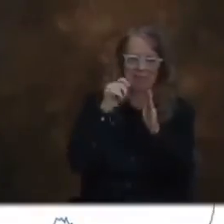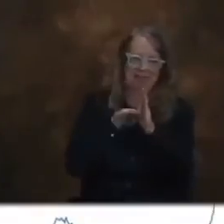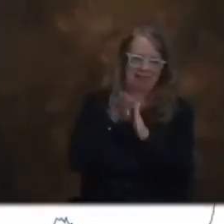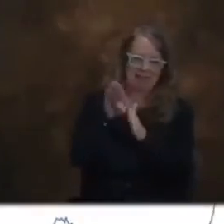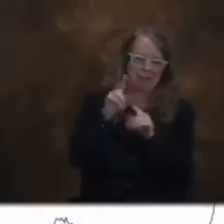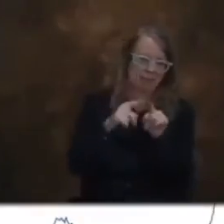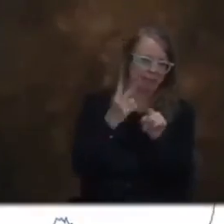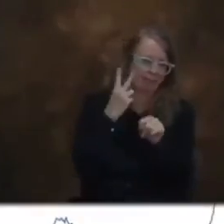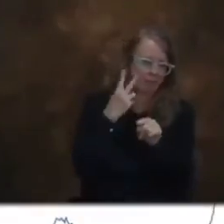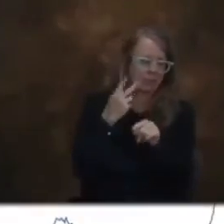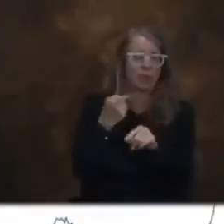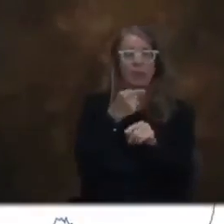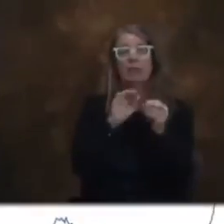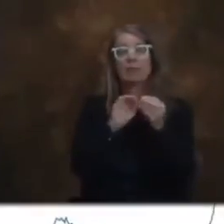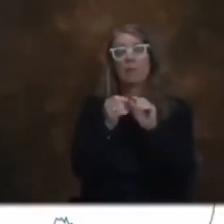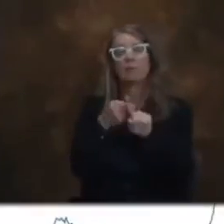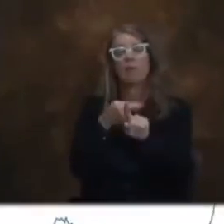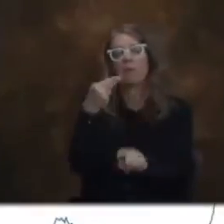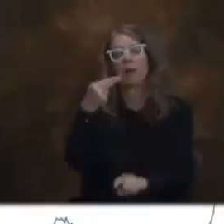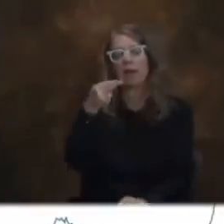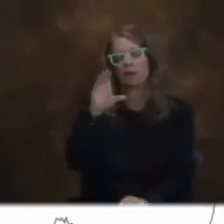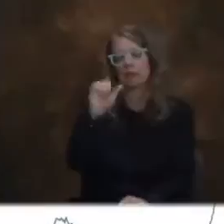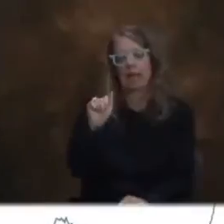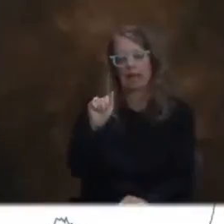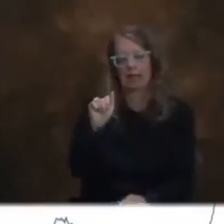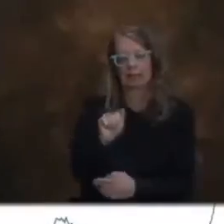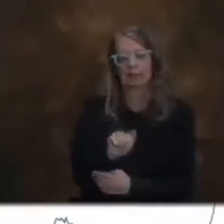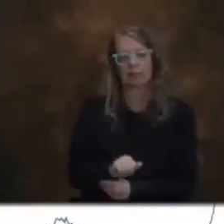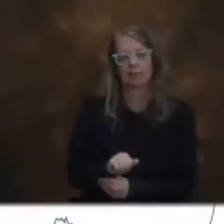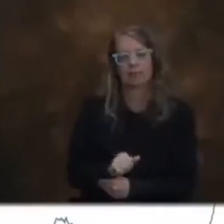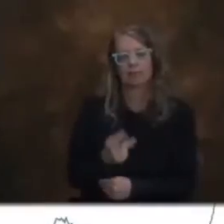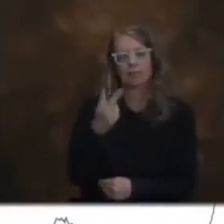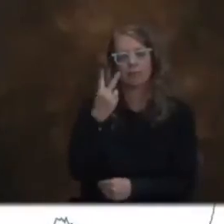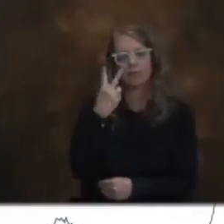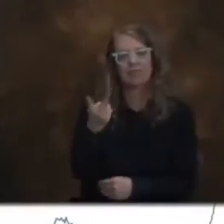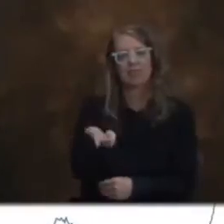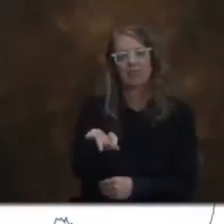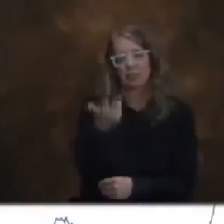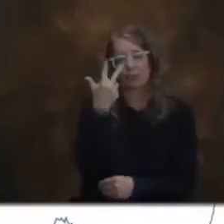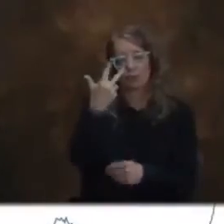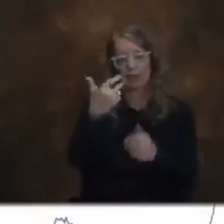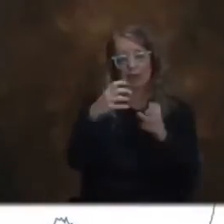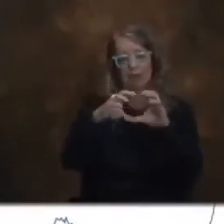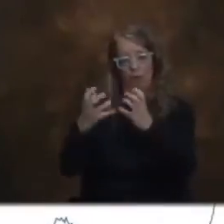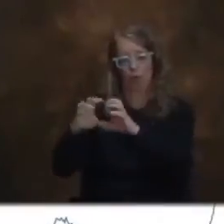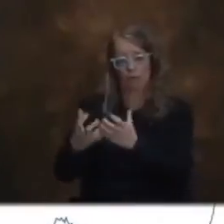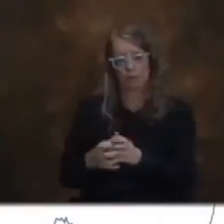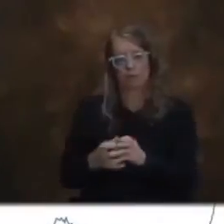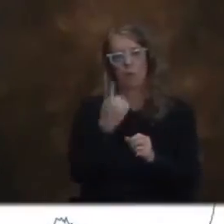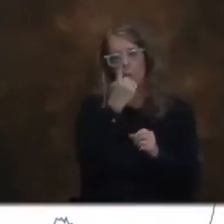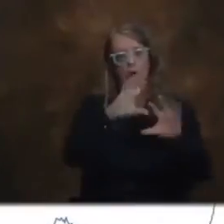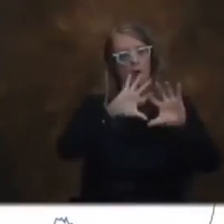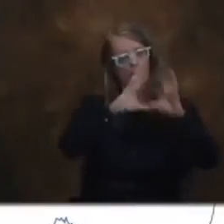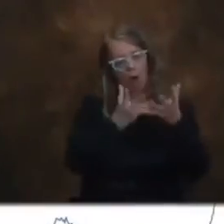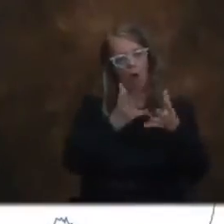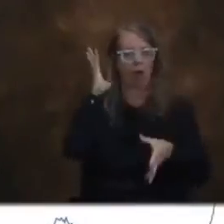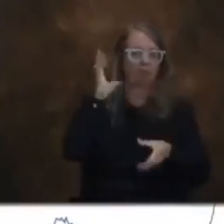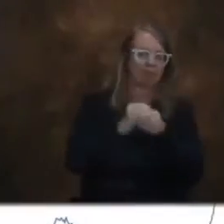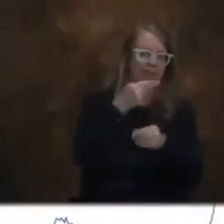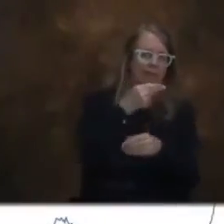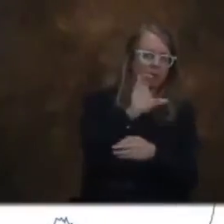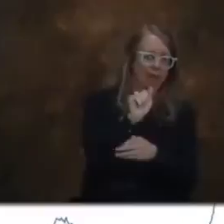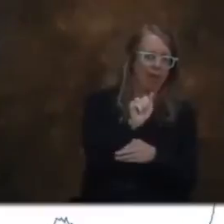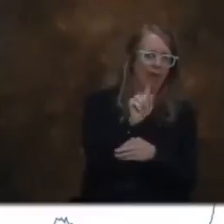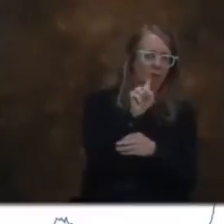de nuestro nuestro sistema de tres grupos separados uno es todo el sistema de health care eso